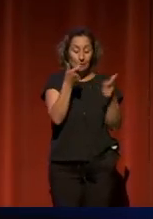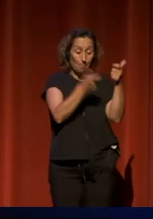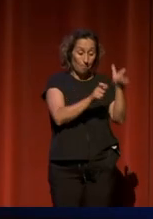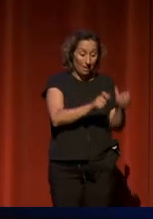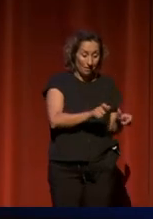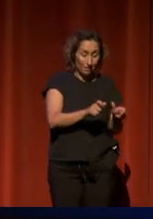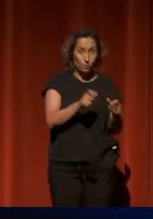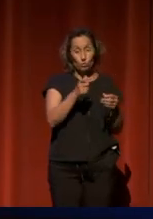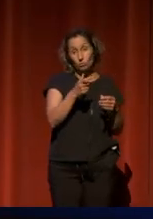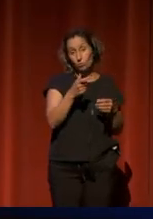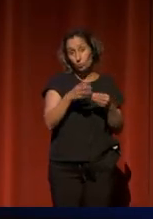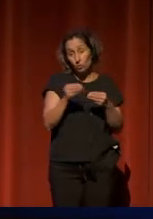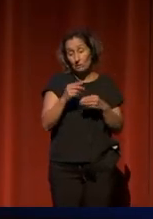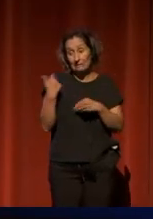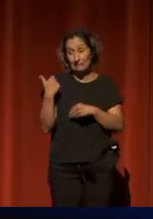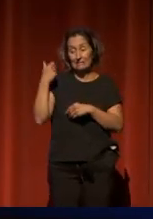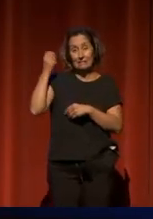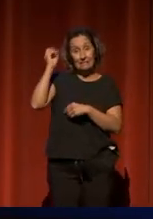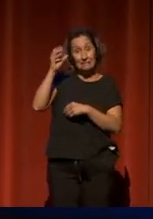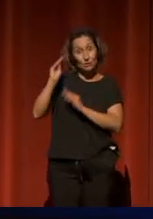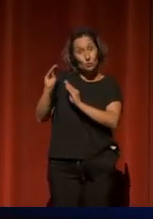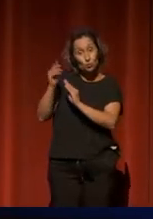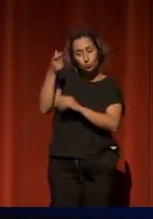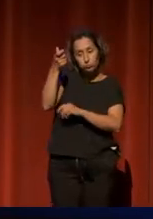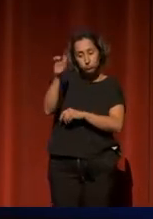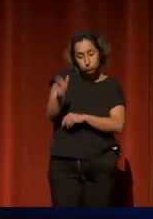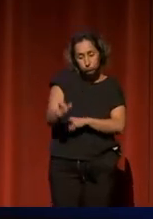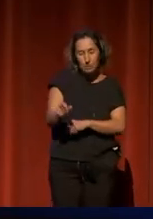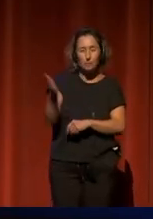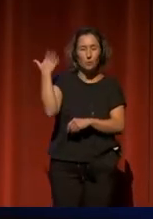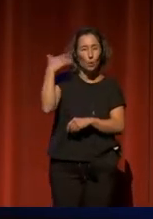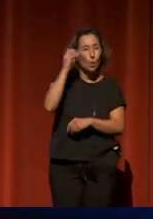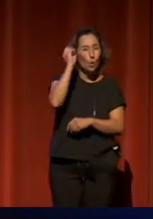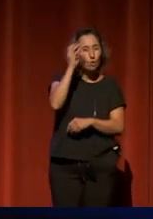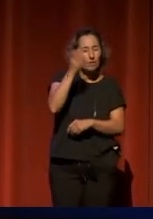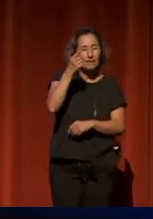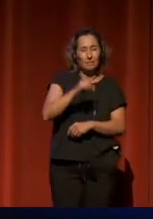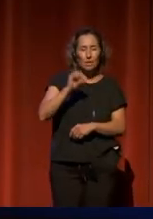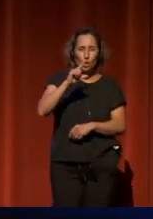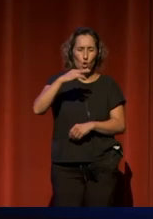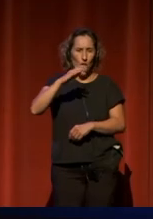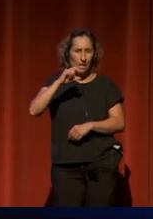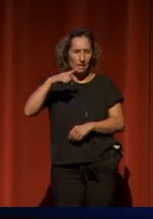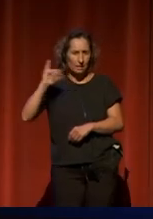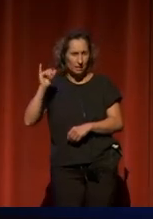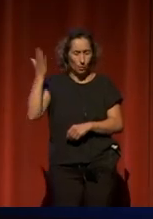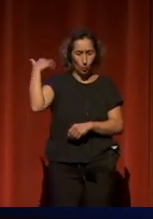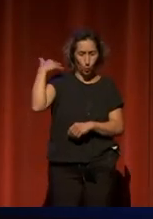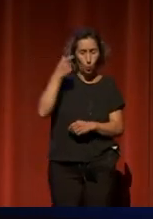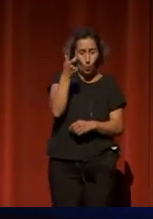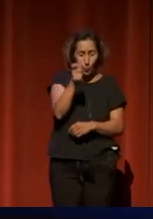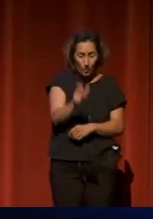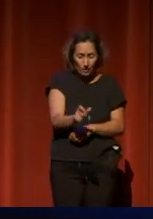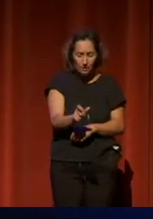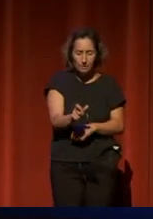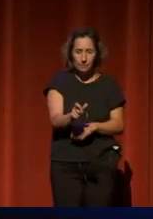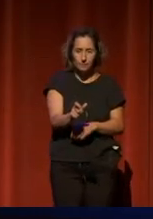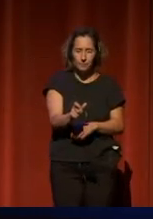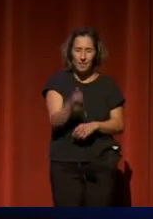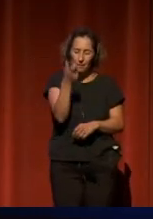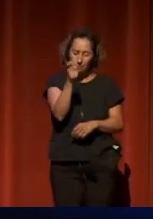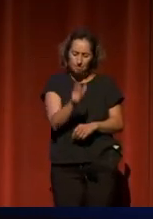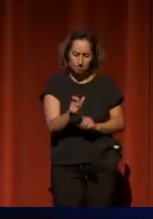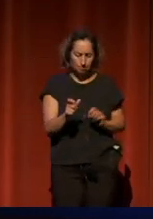tú en tu intervención y las intervenciones que hiciste t las jornadas del colegi pues quizás son cercanas Pero son muy